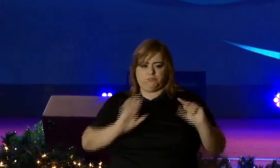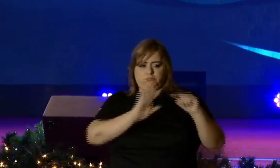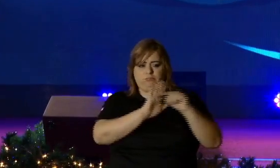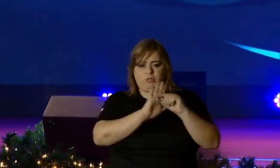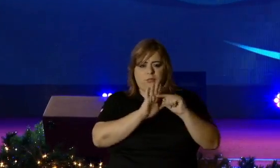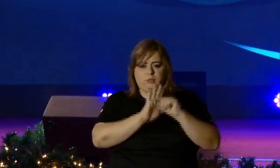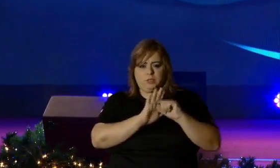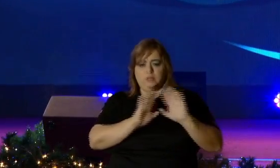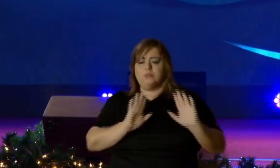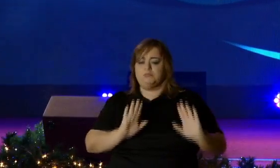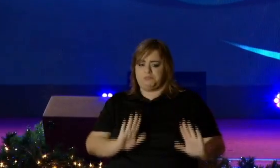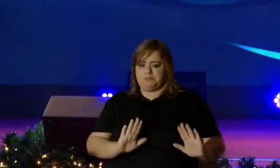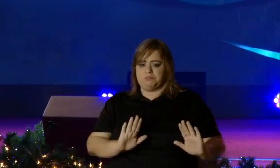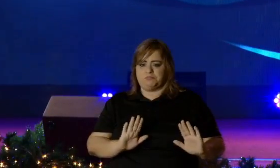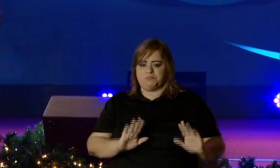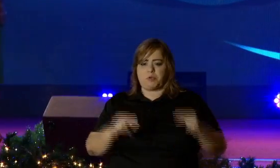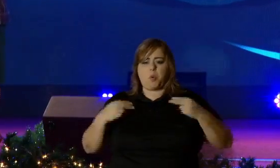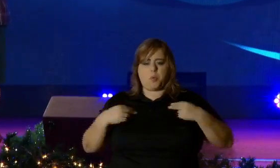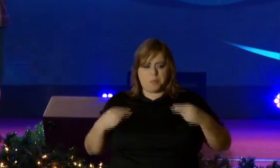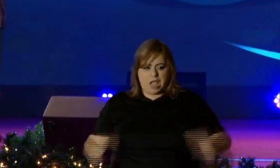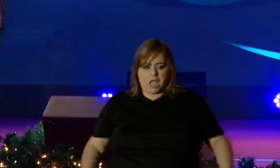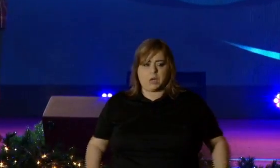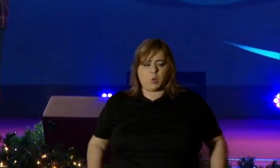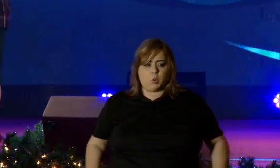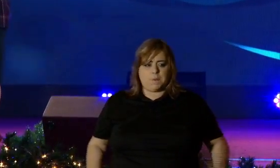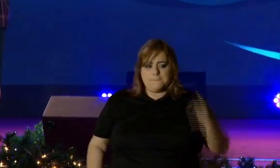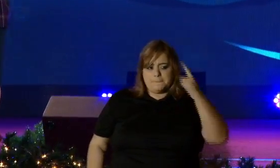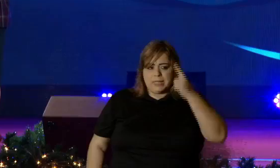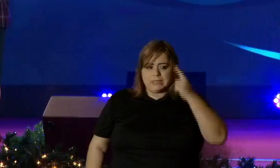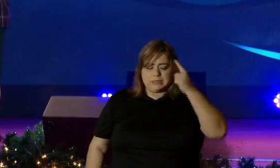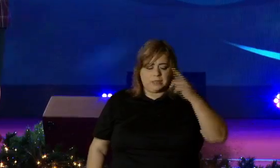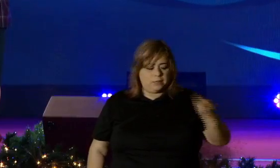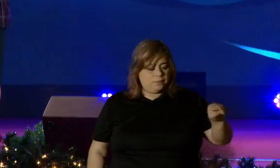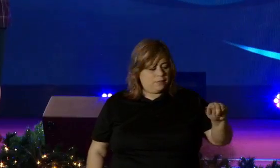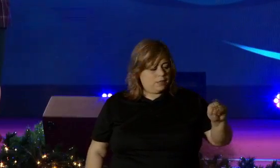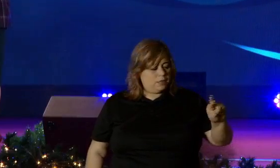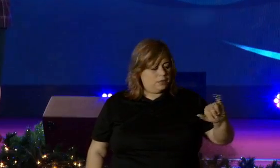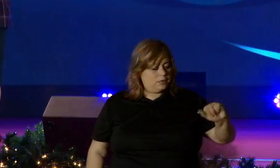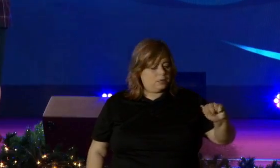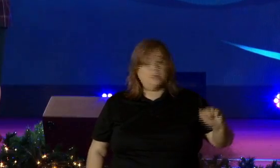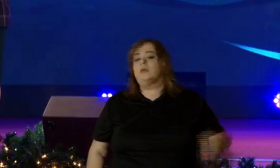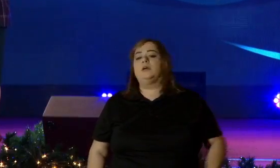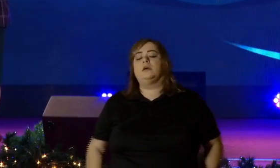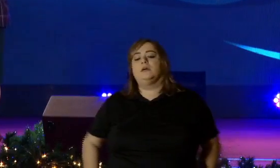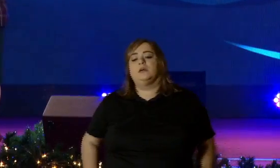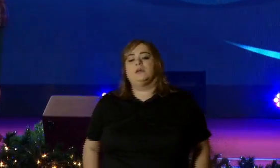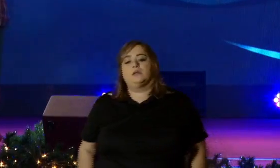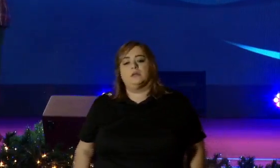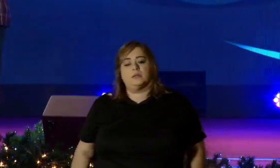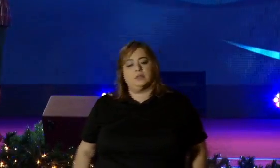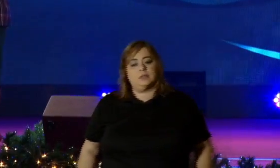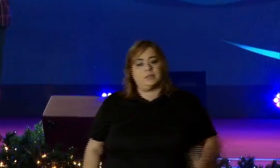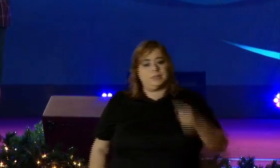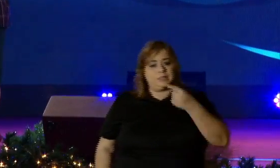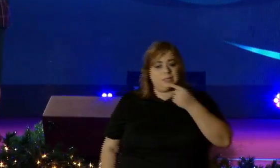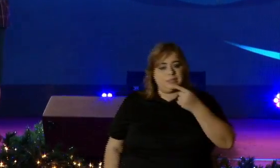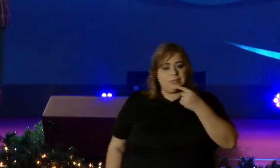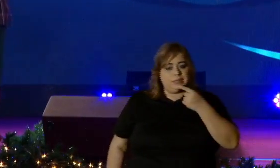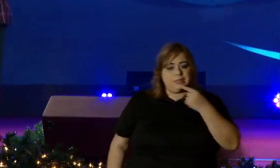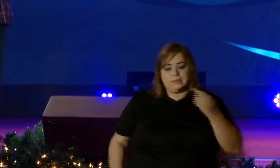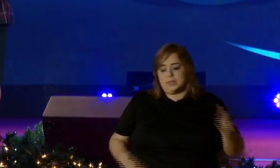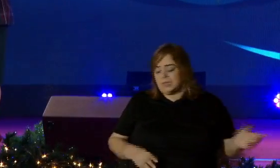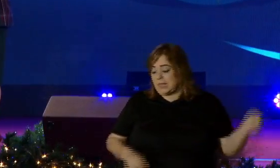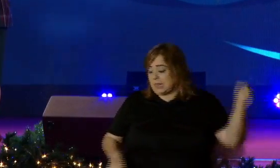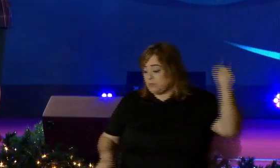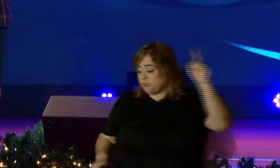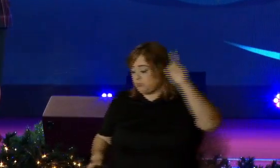fue un pensamiento humano, porque era real. Y después dice, el próximo rapidito. Ella cuando lo oyó, se levantó deprisa y vino